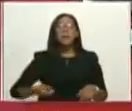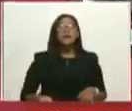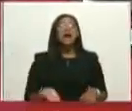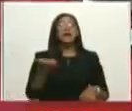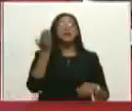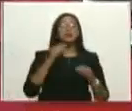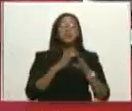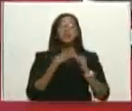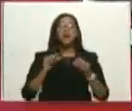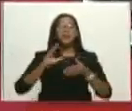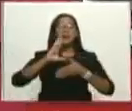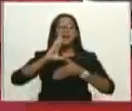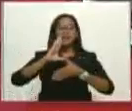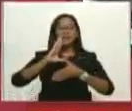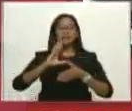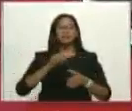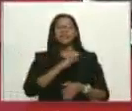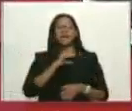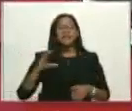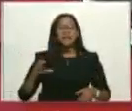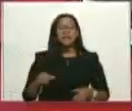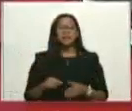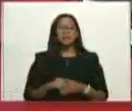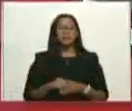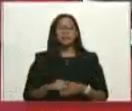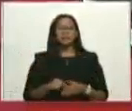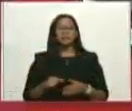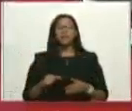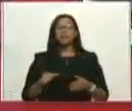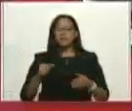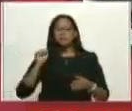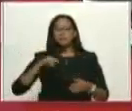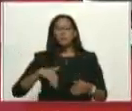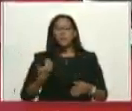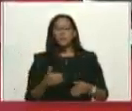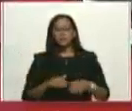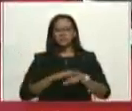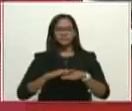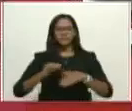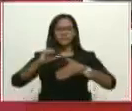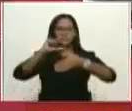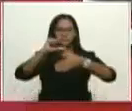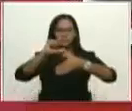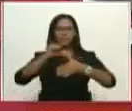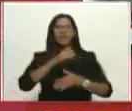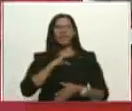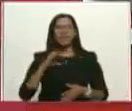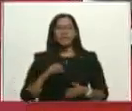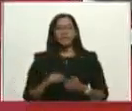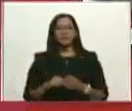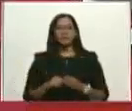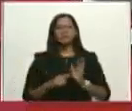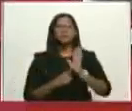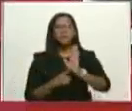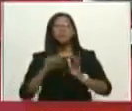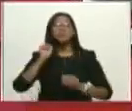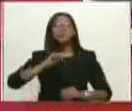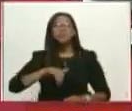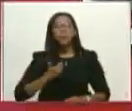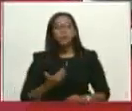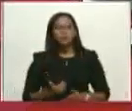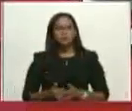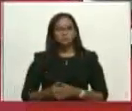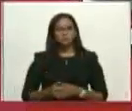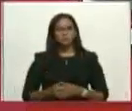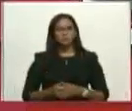alto de toda América Latina y el Caribe, lo cual demuestra que sí se puede, sí se puede.